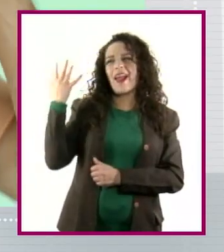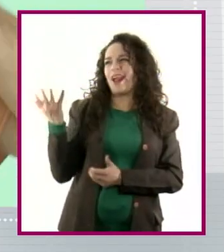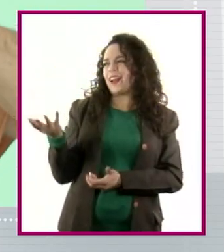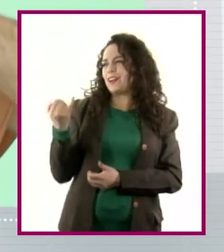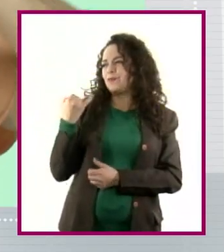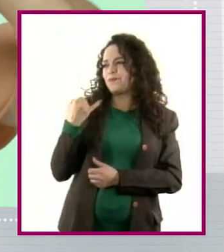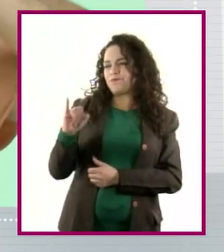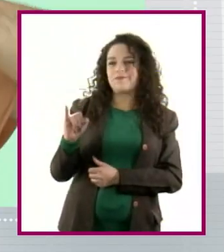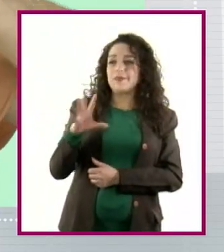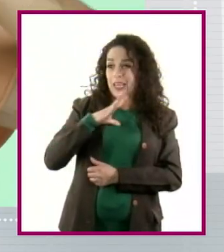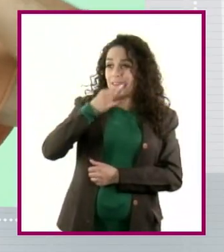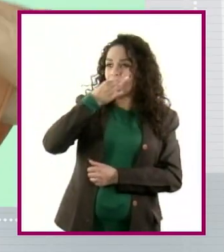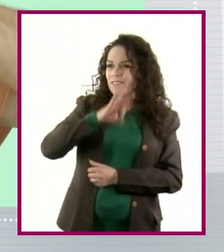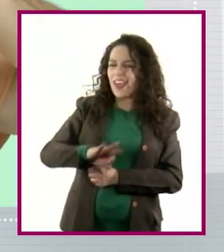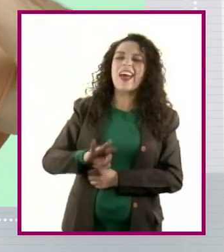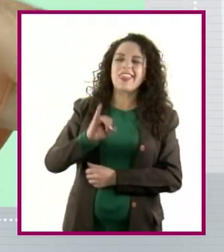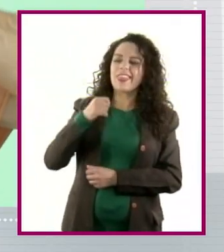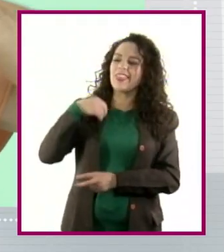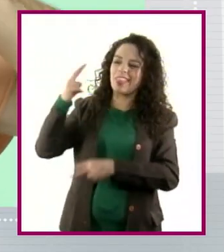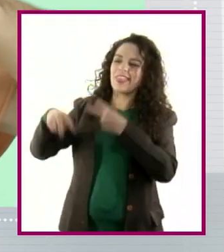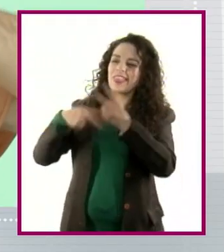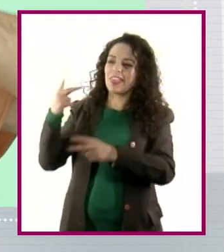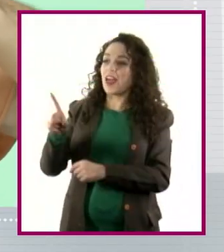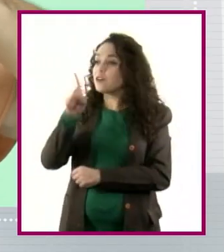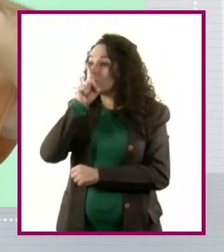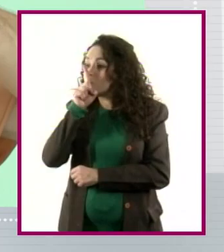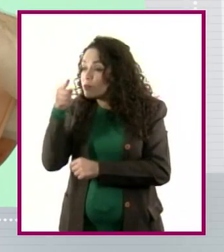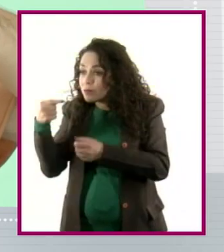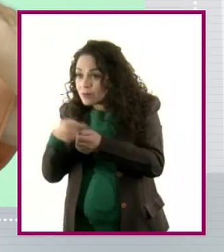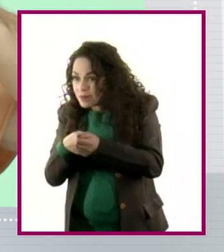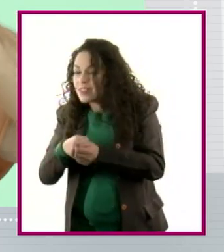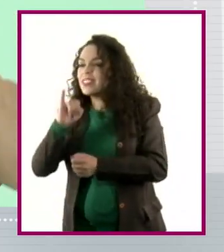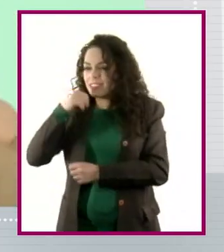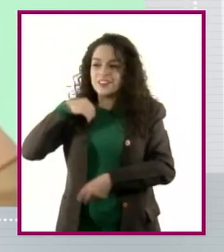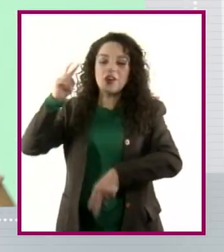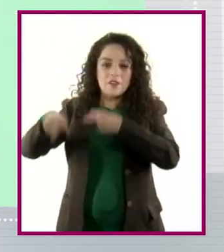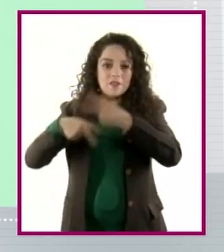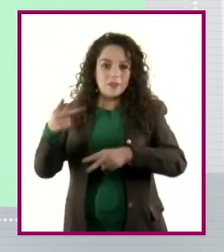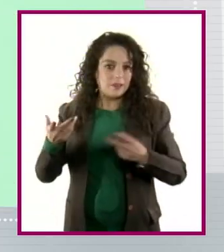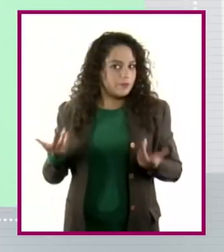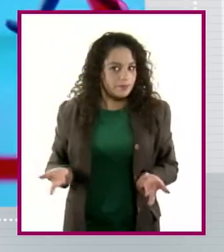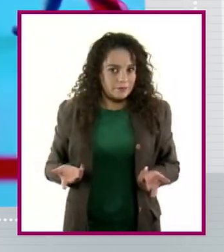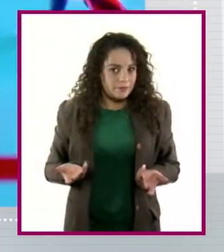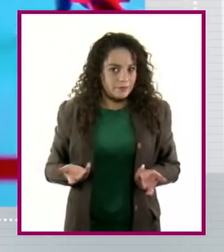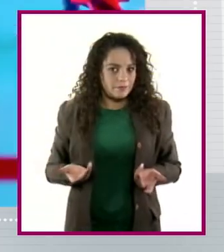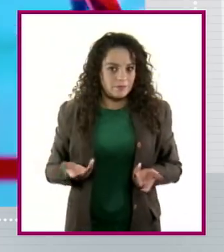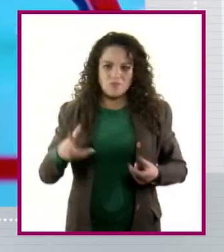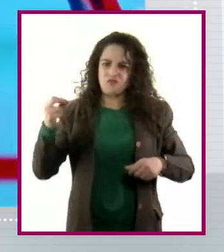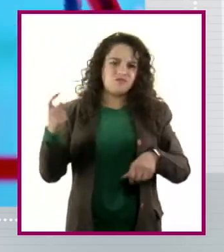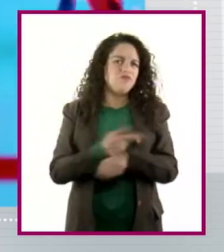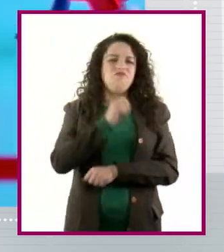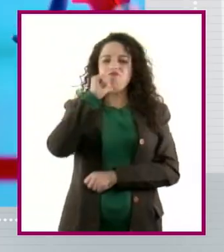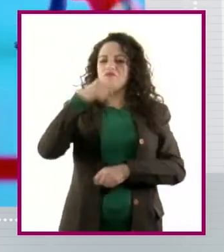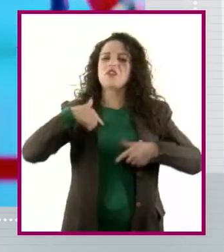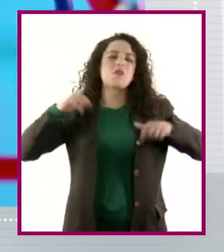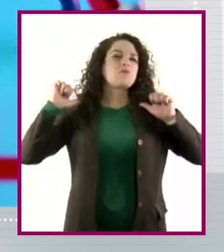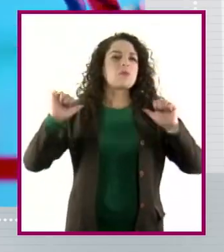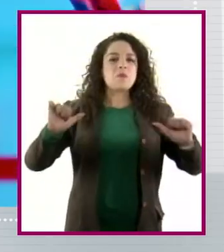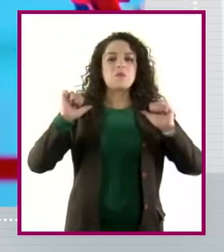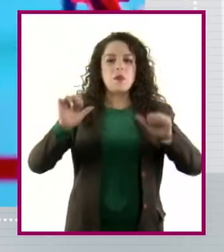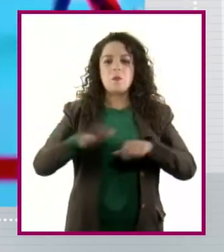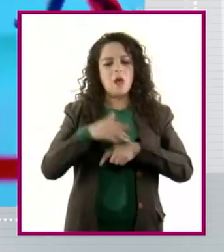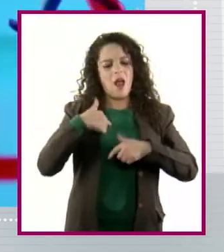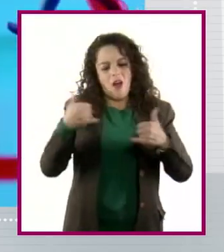una fiesta y me voy, aunque la hagan clandestina o cosas así, ¿no? Hay un evento social y me voy y no va a pasar nada, a mí no me pasa nada porque soy